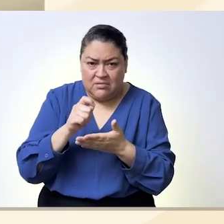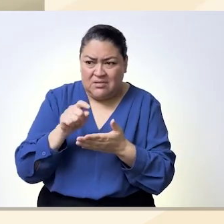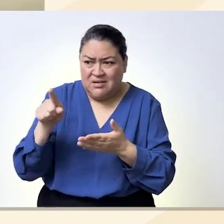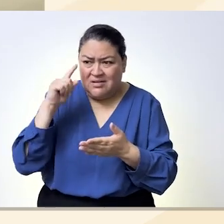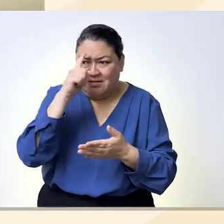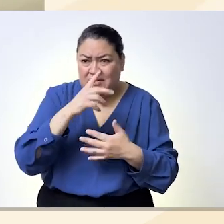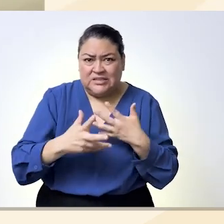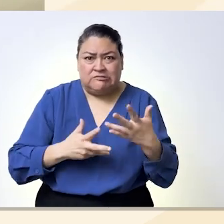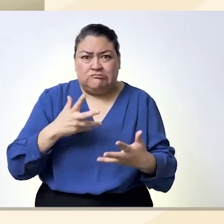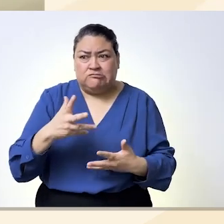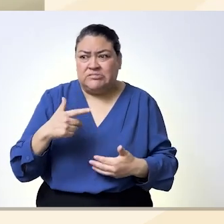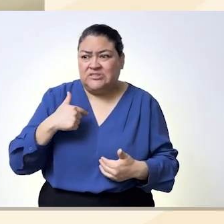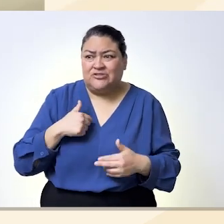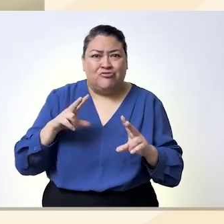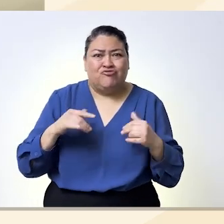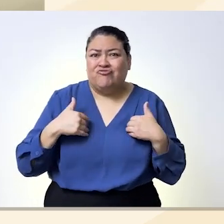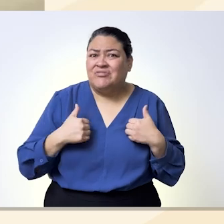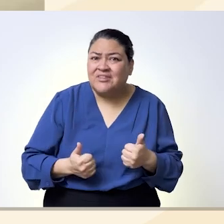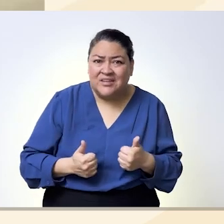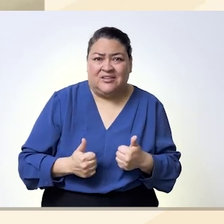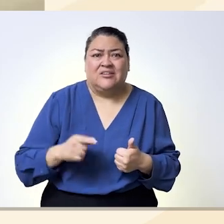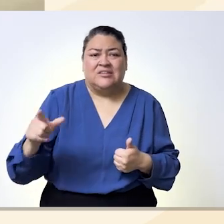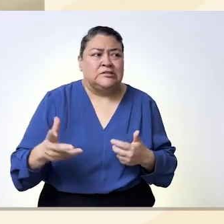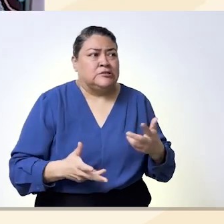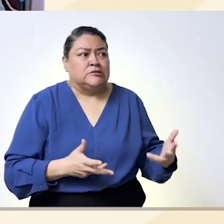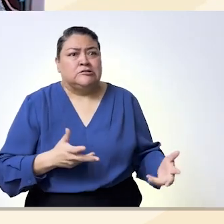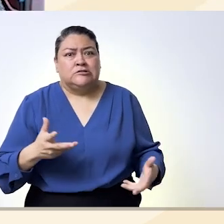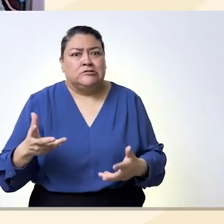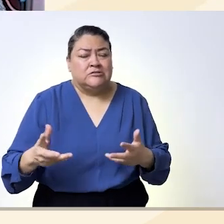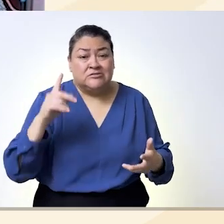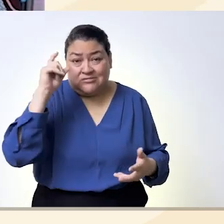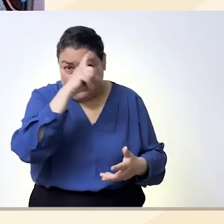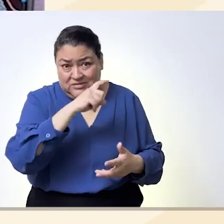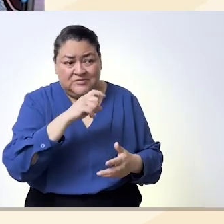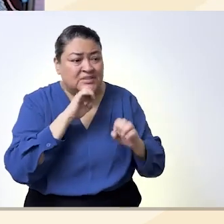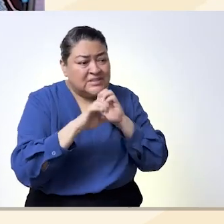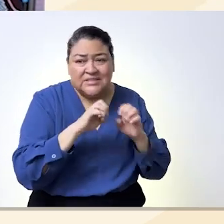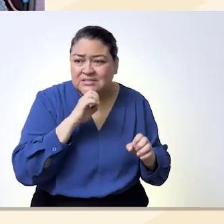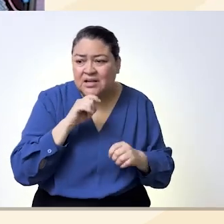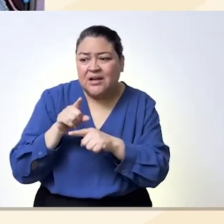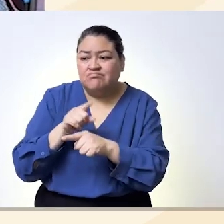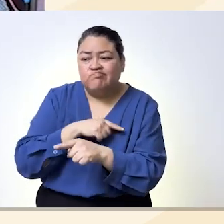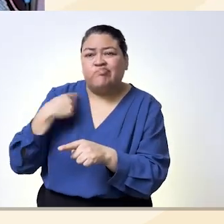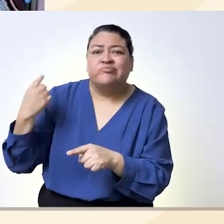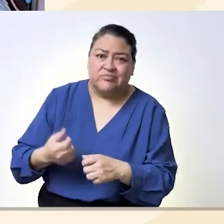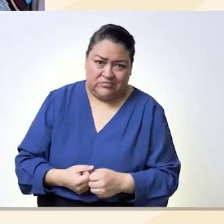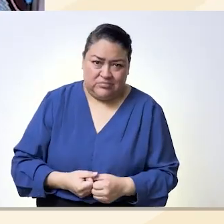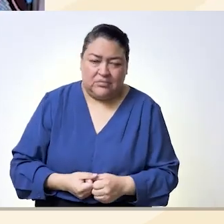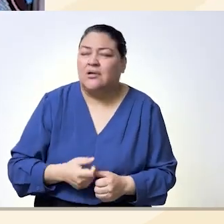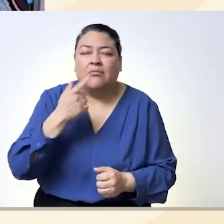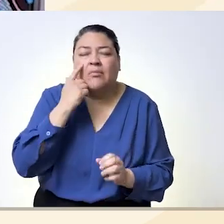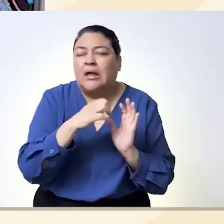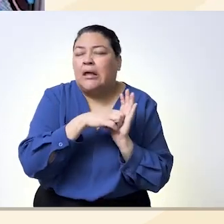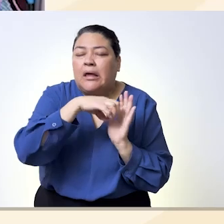pregunta, y entonces a veces es muy difícil pasar esas pruebas. Entonces vamos a suponer que por lo que sea ya conseguiste el